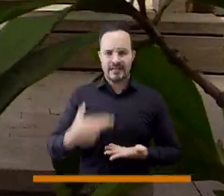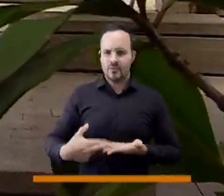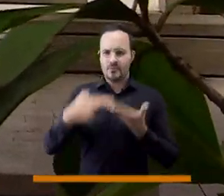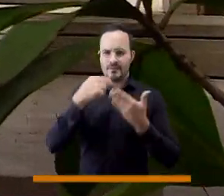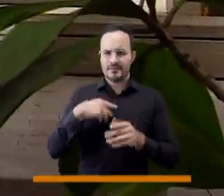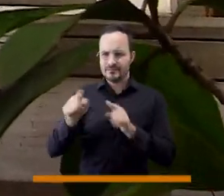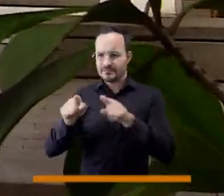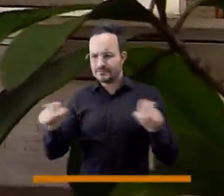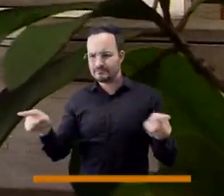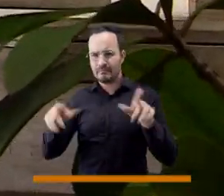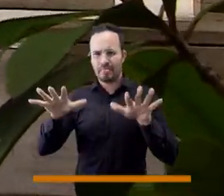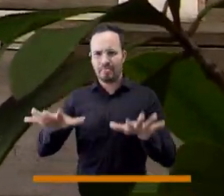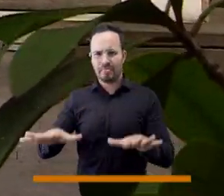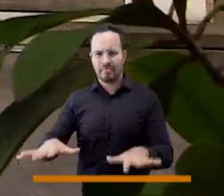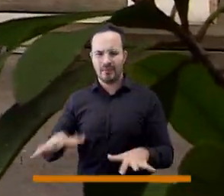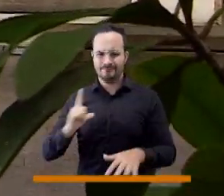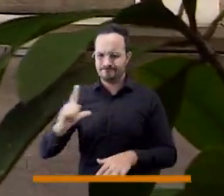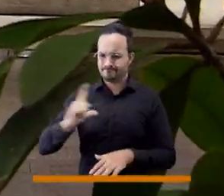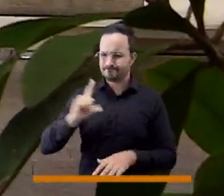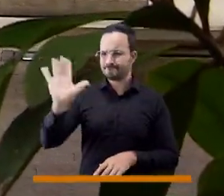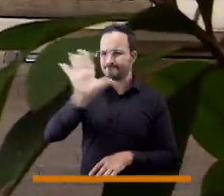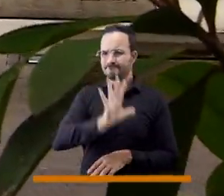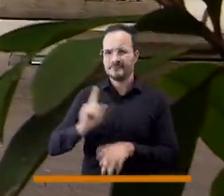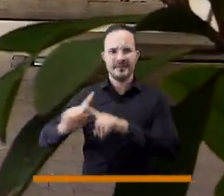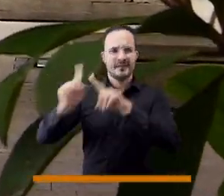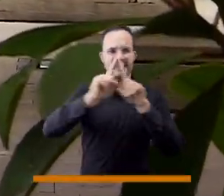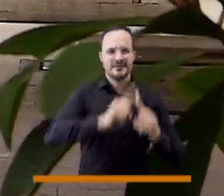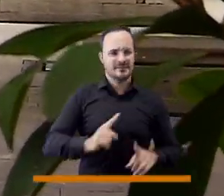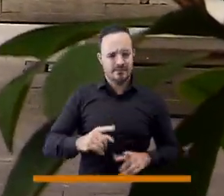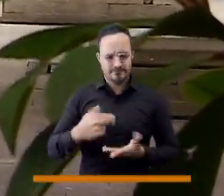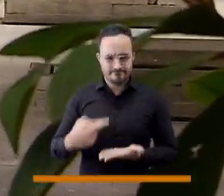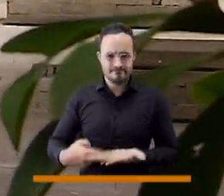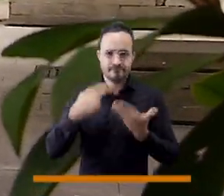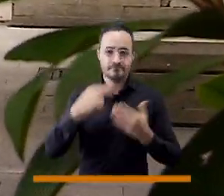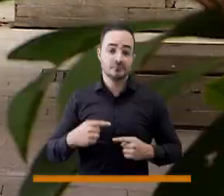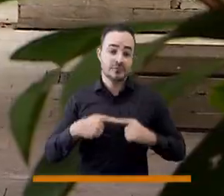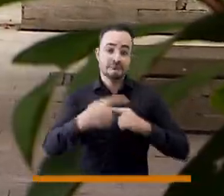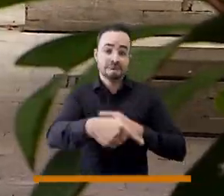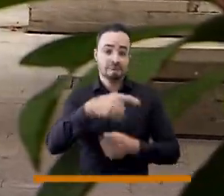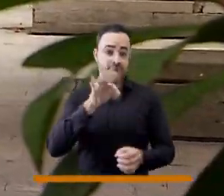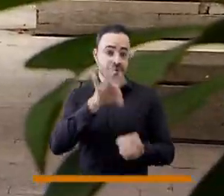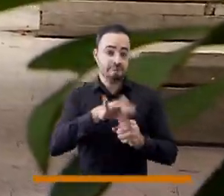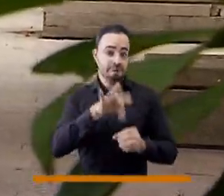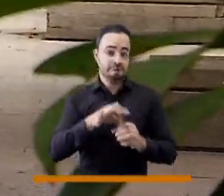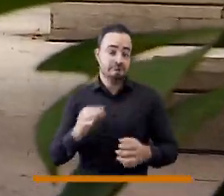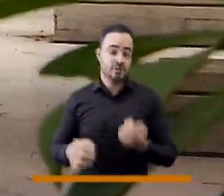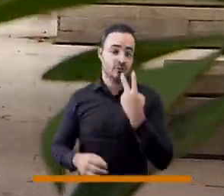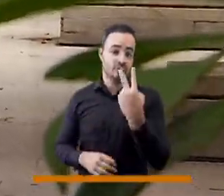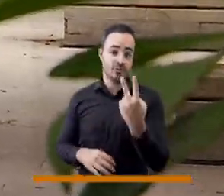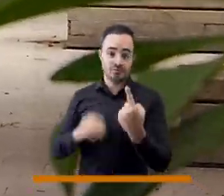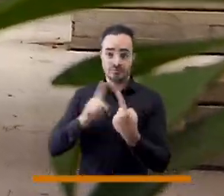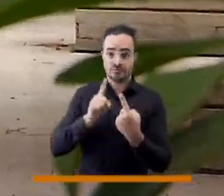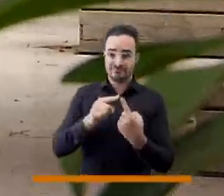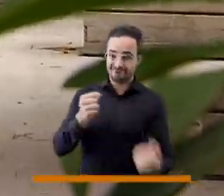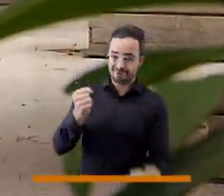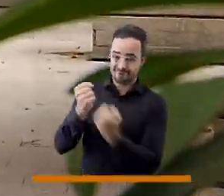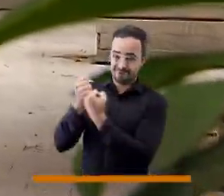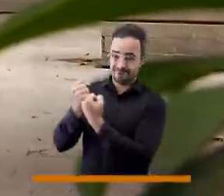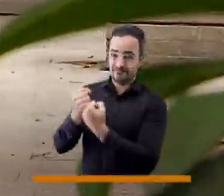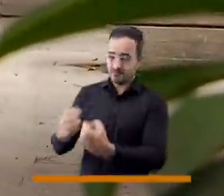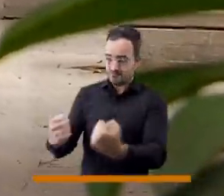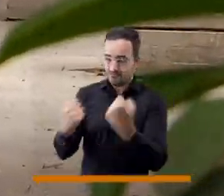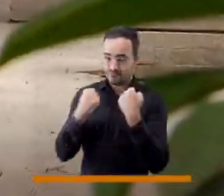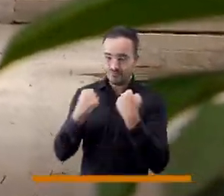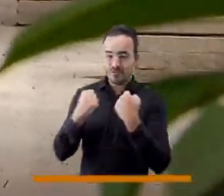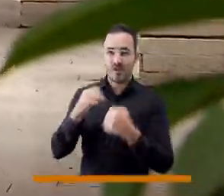ese liderazgo regional. Desde luego, las próximas elecciones consolidarán o desplomarán la izquierda en